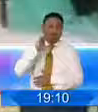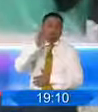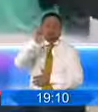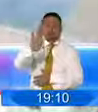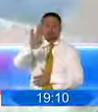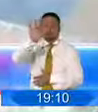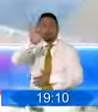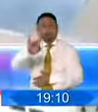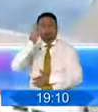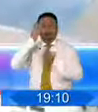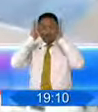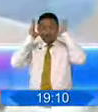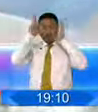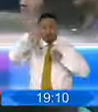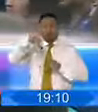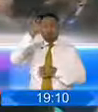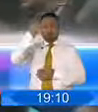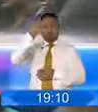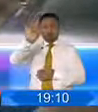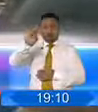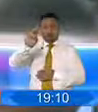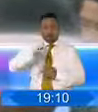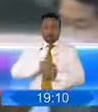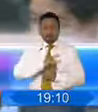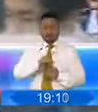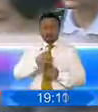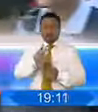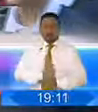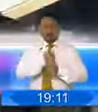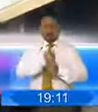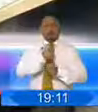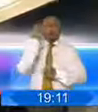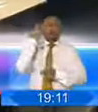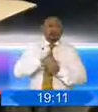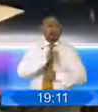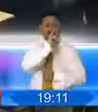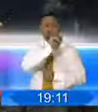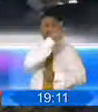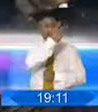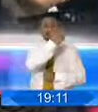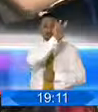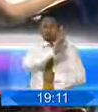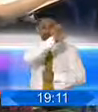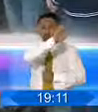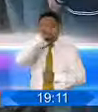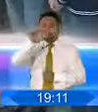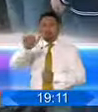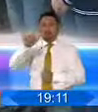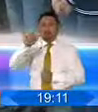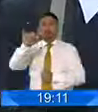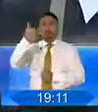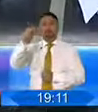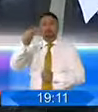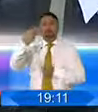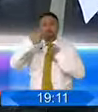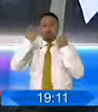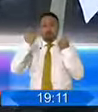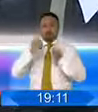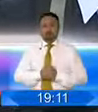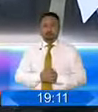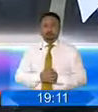y 8 de diciembre de 2017 recuperarán los días sábado 13 de enero y sábado 10 de marzo